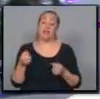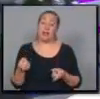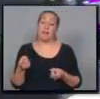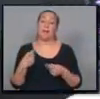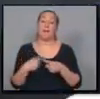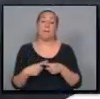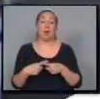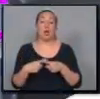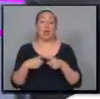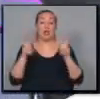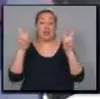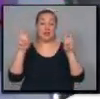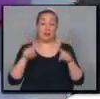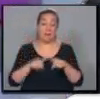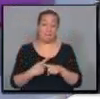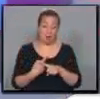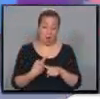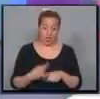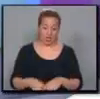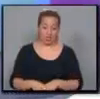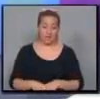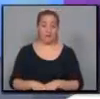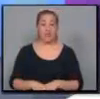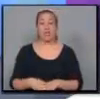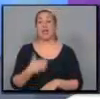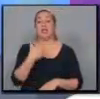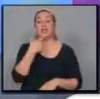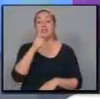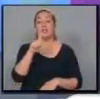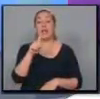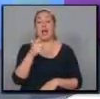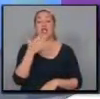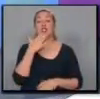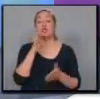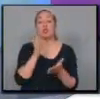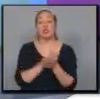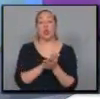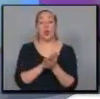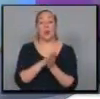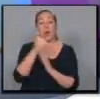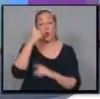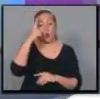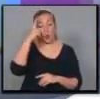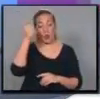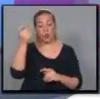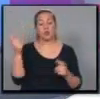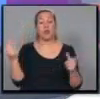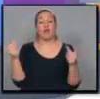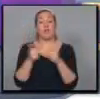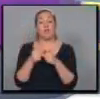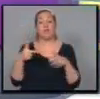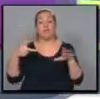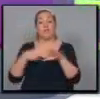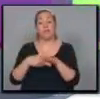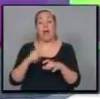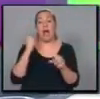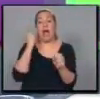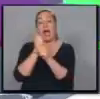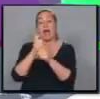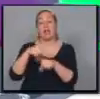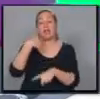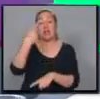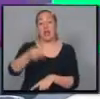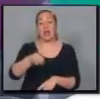lado político, ¿no? Milagro Sala, y en cuanto al juicio, un cuarto intermedio hasta el próximo miércoles.